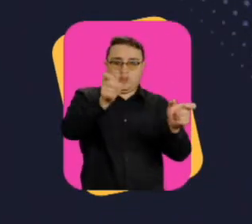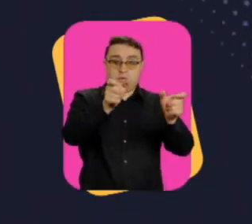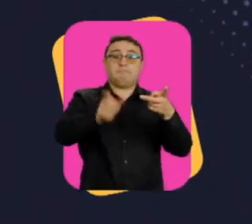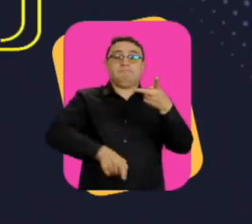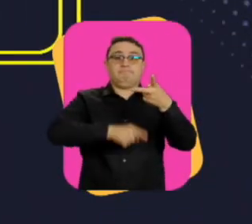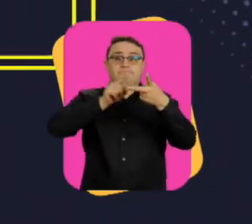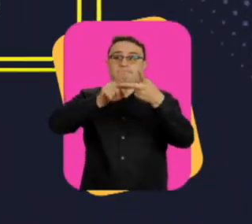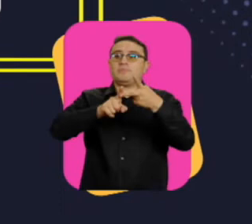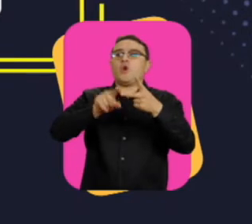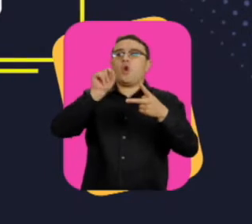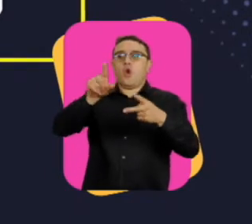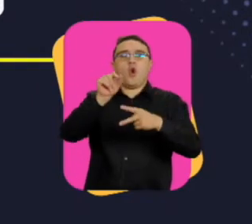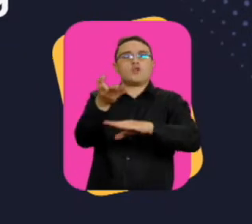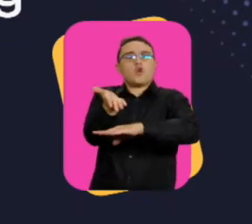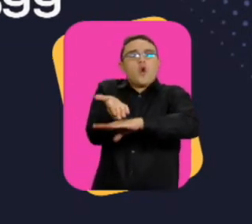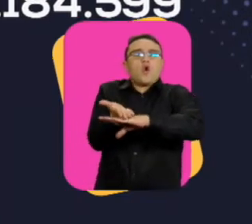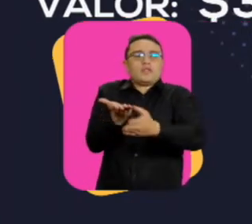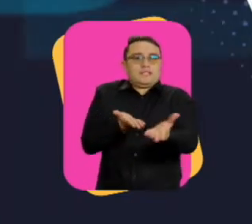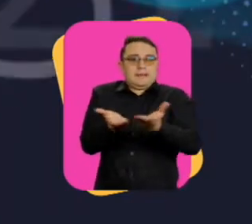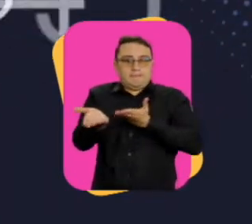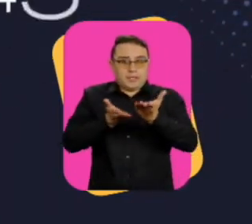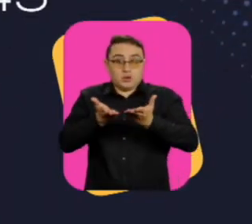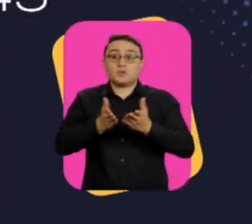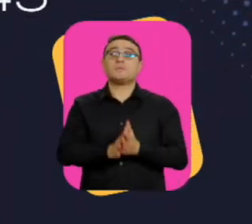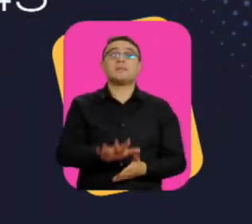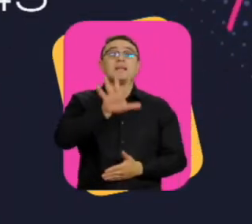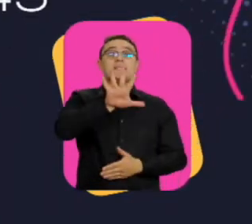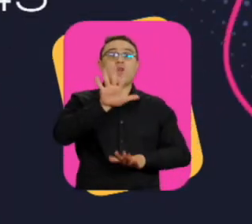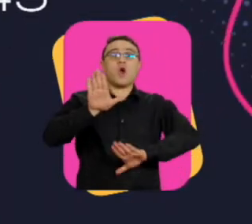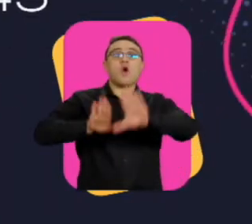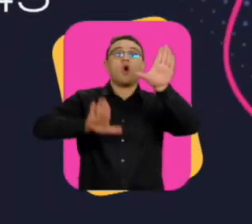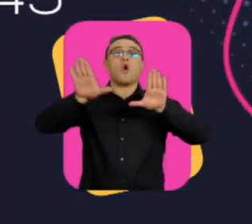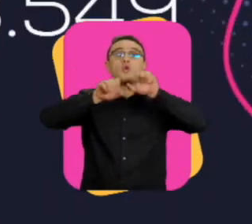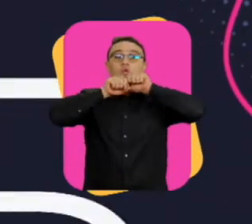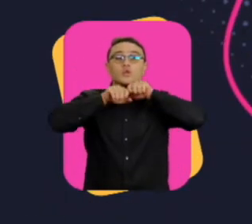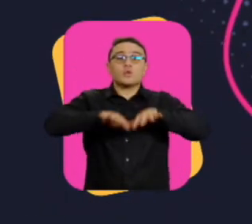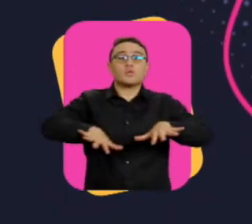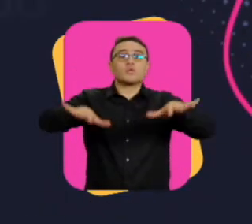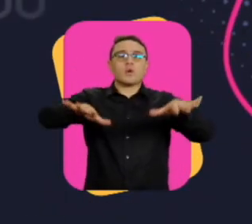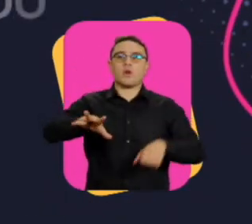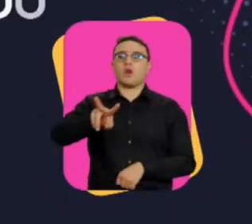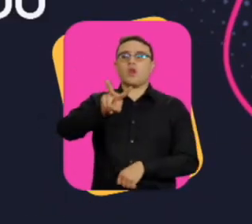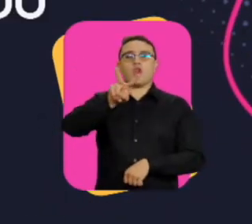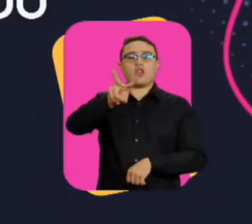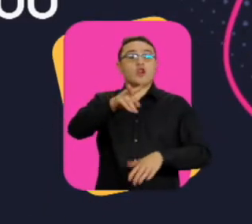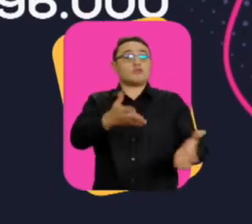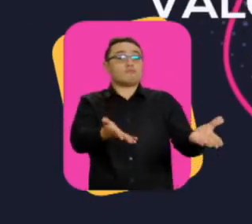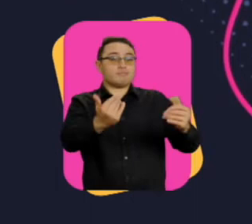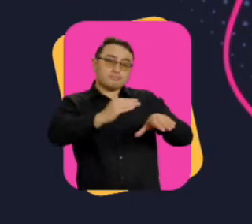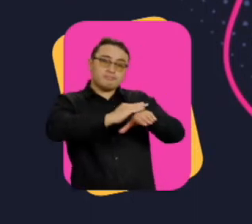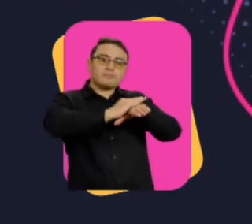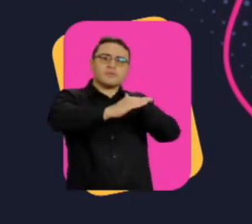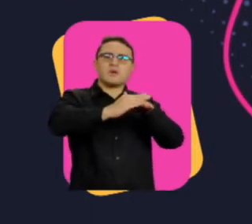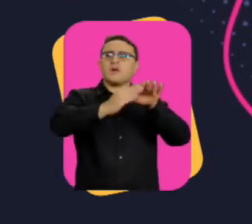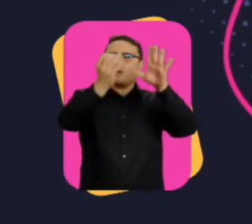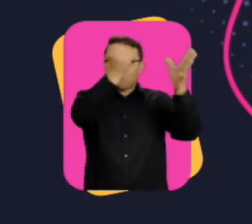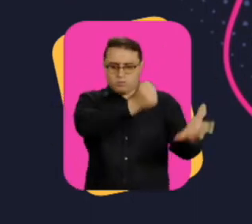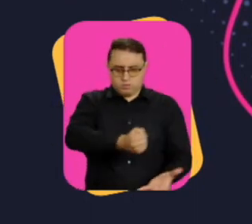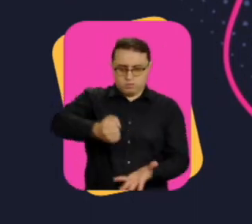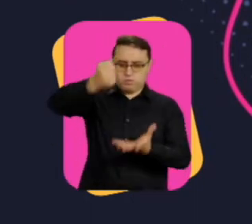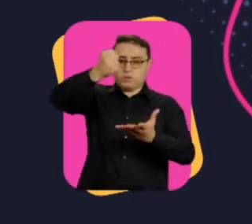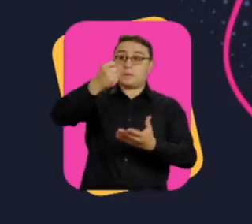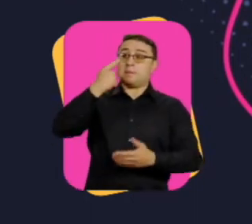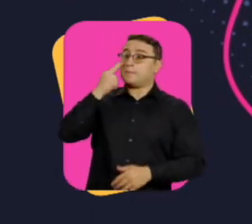11 órdenes de servicios, 5 concursos públicos y 2 ofertas por invitación, por un valor total